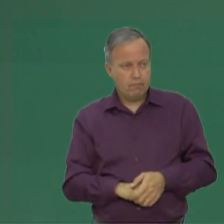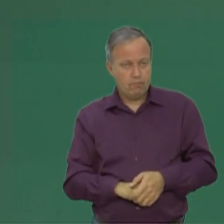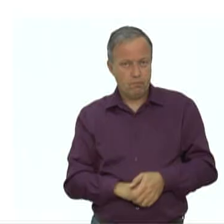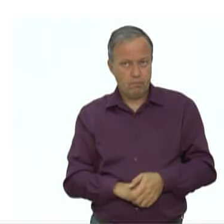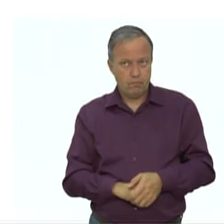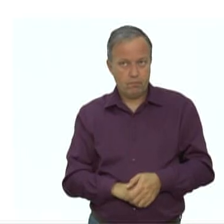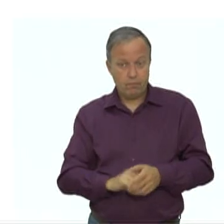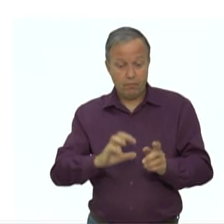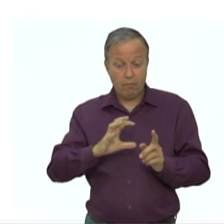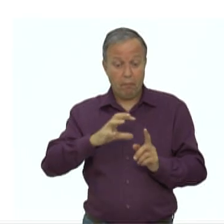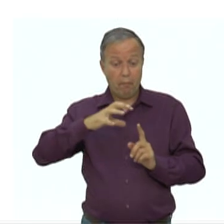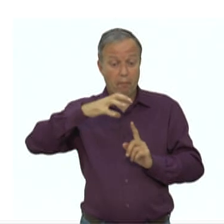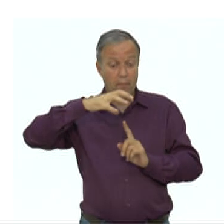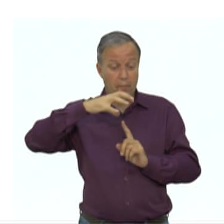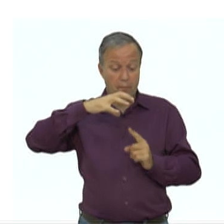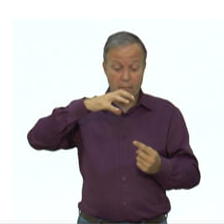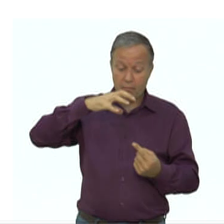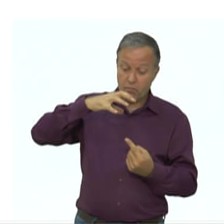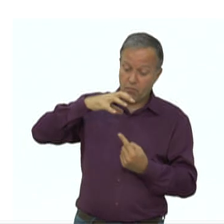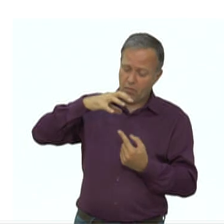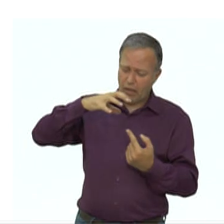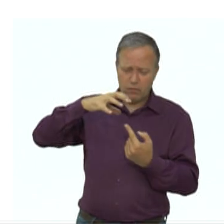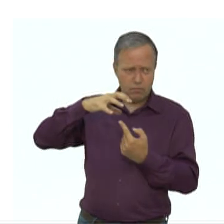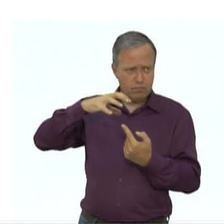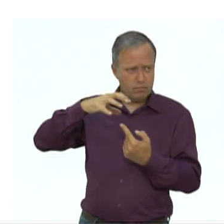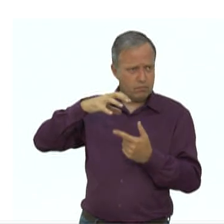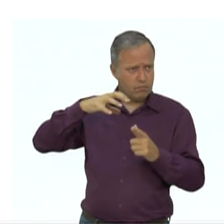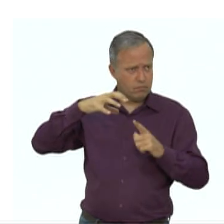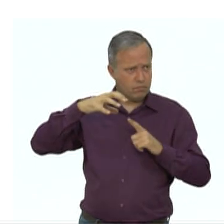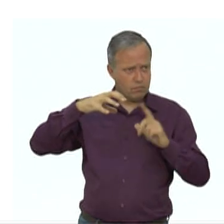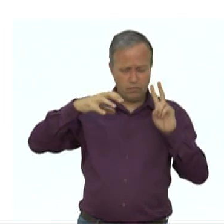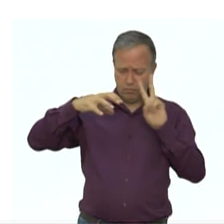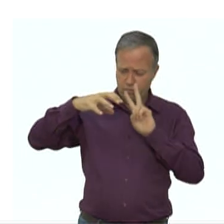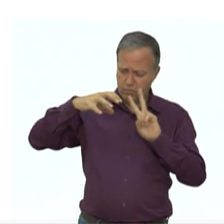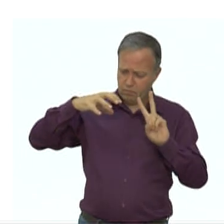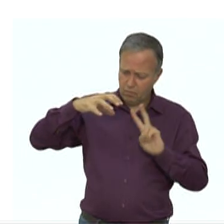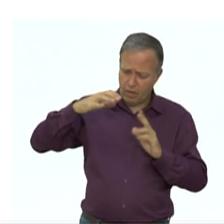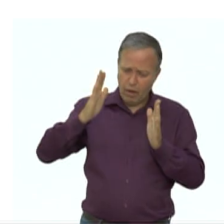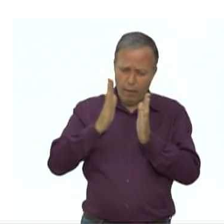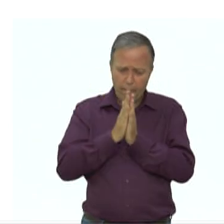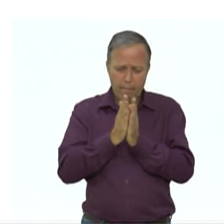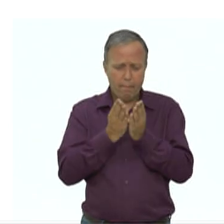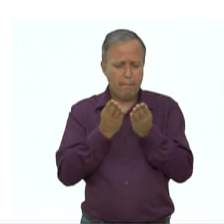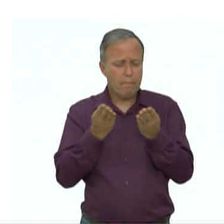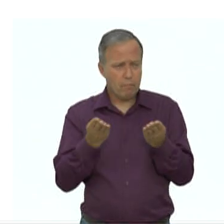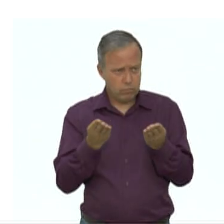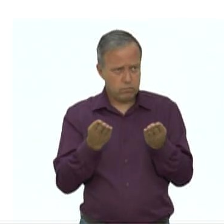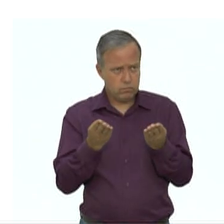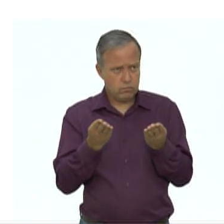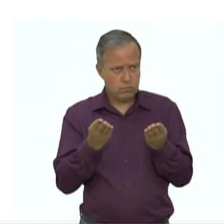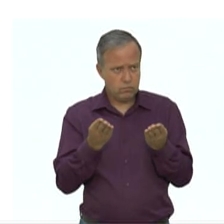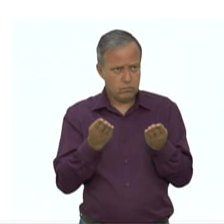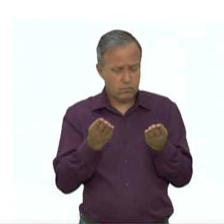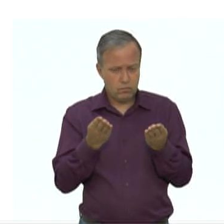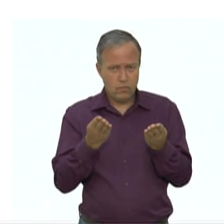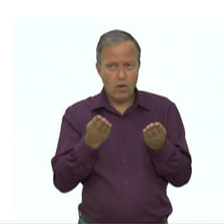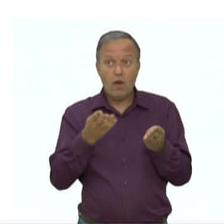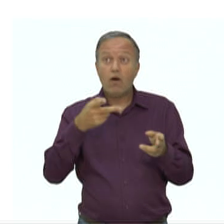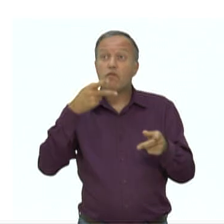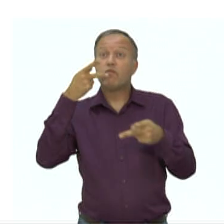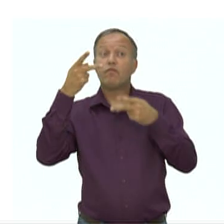En la cubierta repleta, alguien lee la Biblia en voz alta.